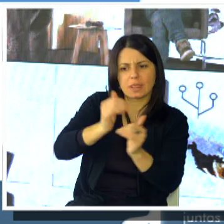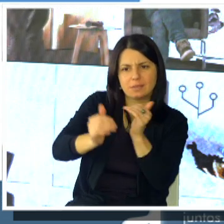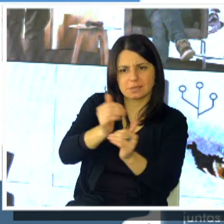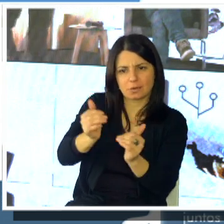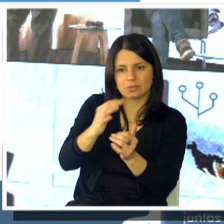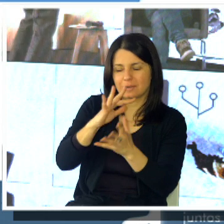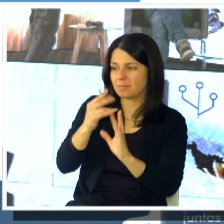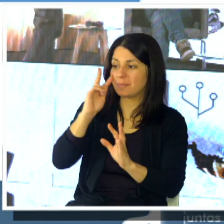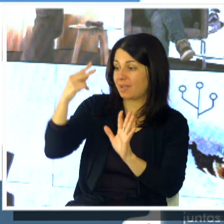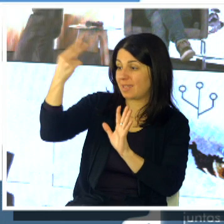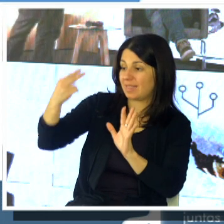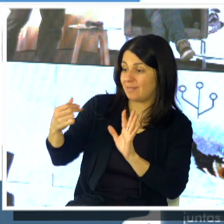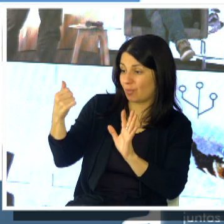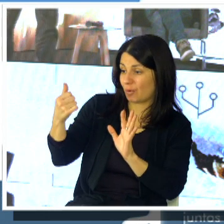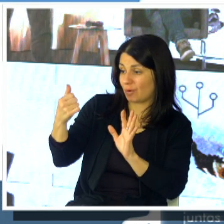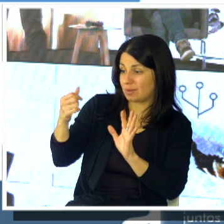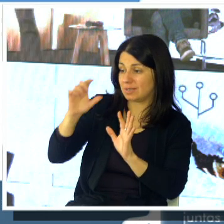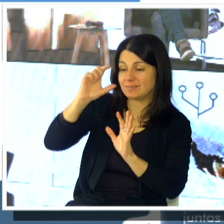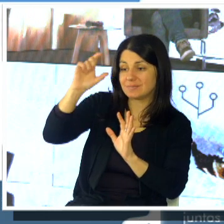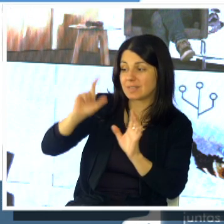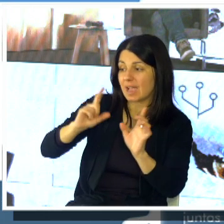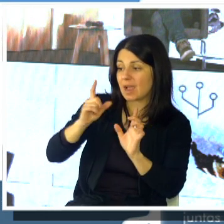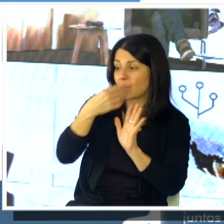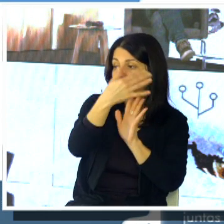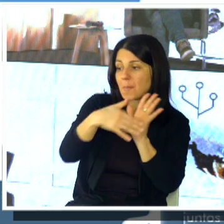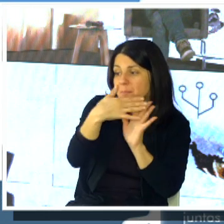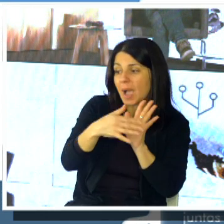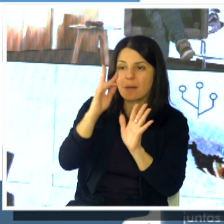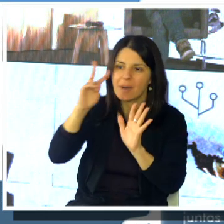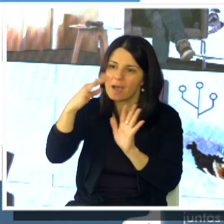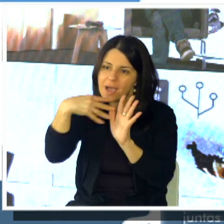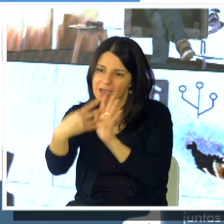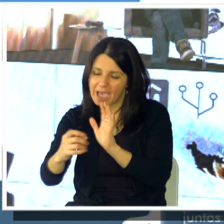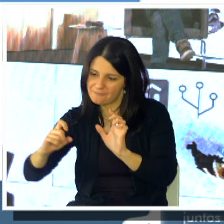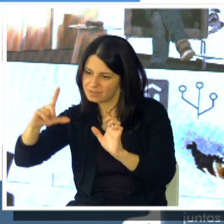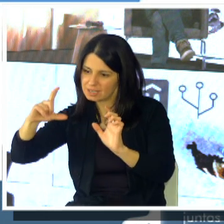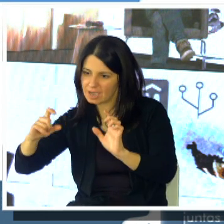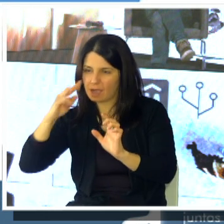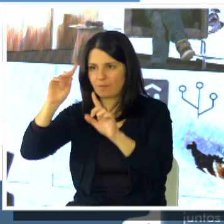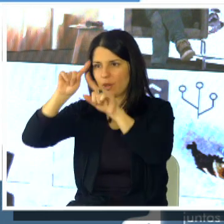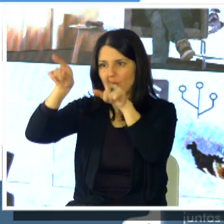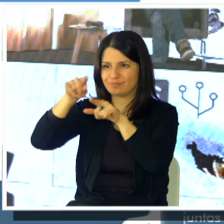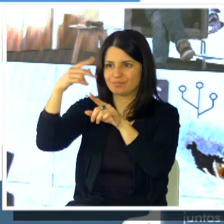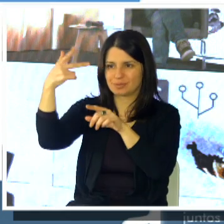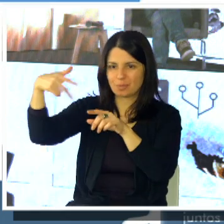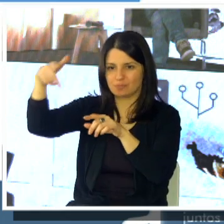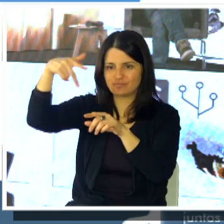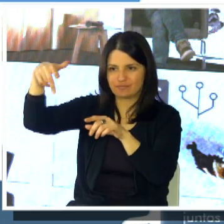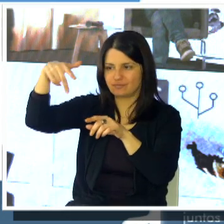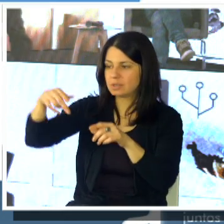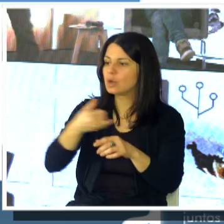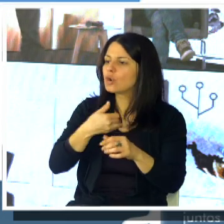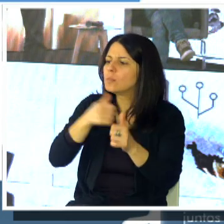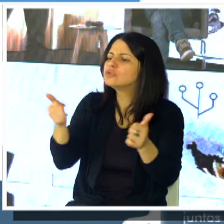el dibujito ahí, tenemos aplicaciones que podemos ver un mapita, podemos ver una gráfica, podemos ver un dashboard. ¿Cómo se construye todo